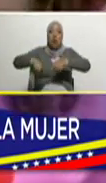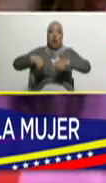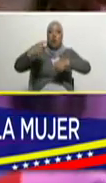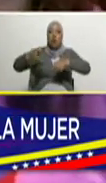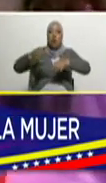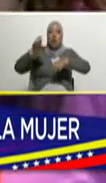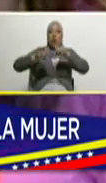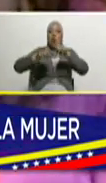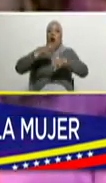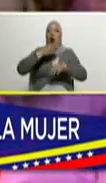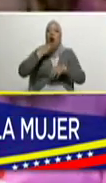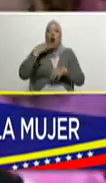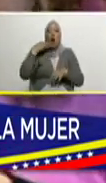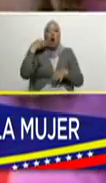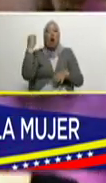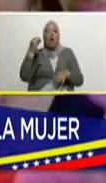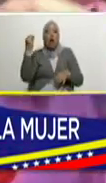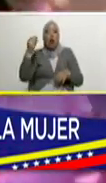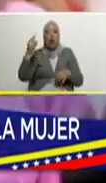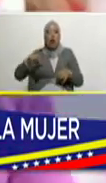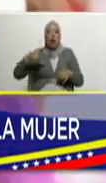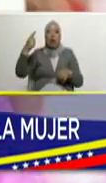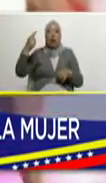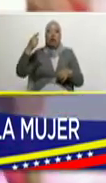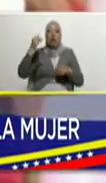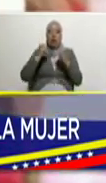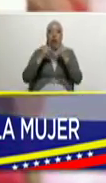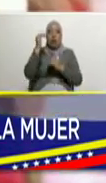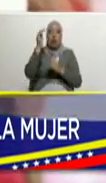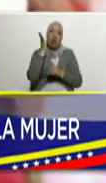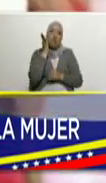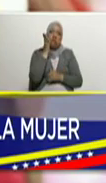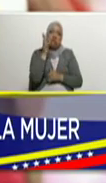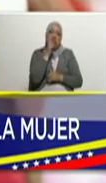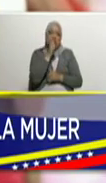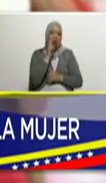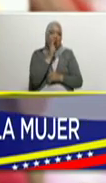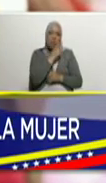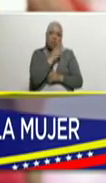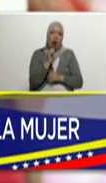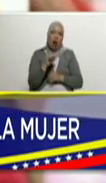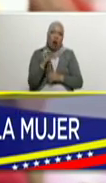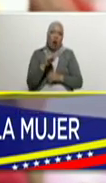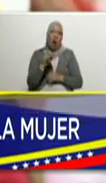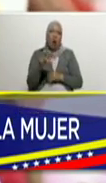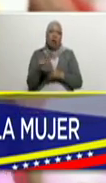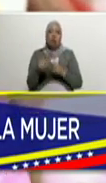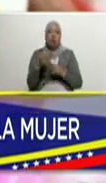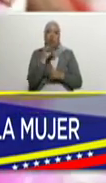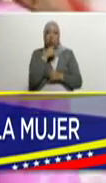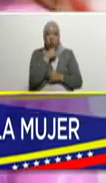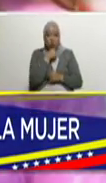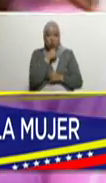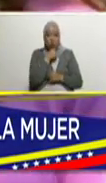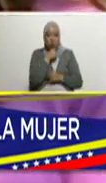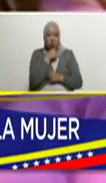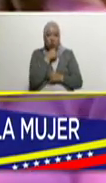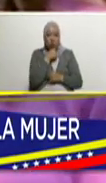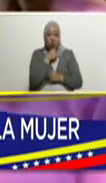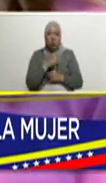pasamos por la adolescencia, después pasamos por la adultez. Después de la adultez viene, por